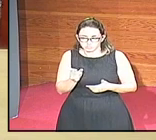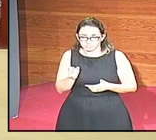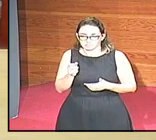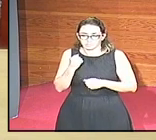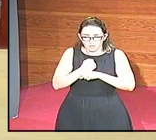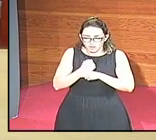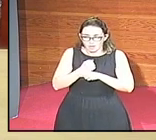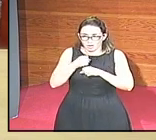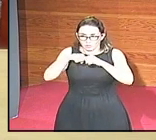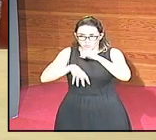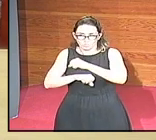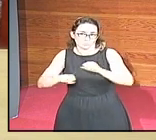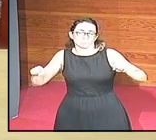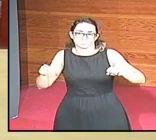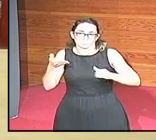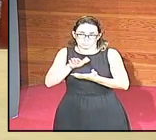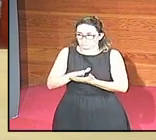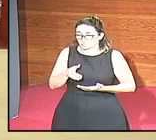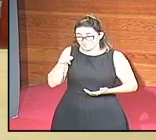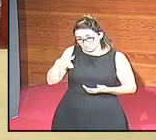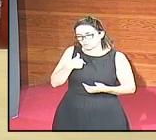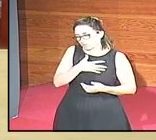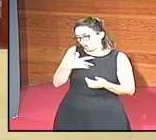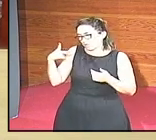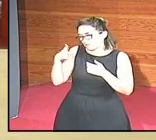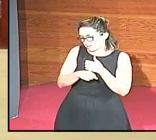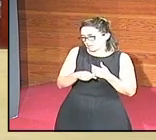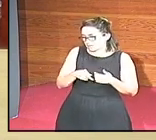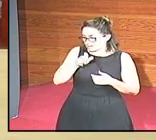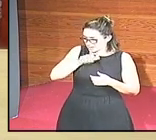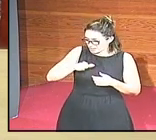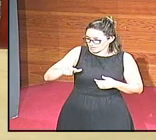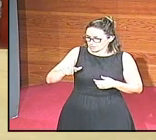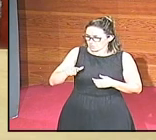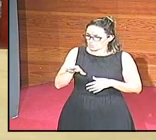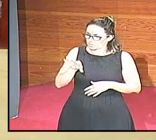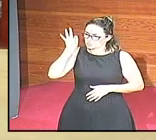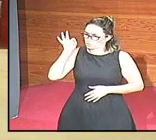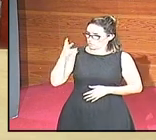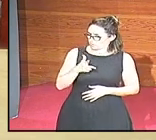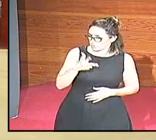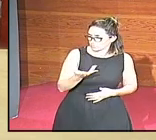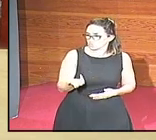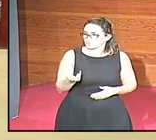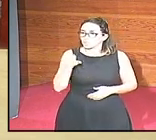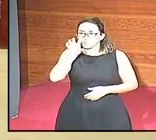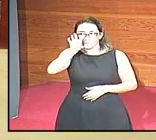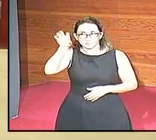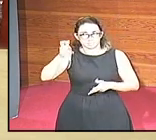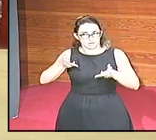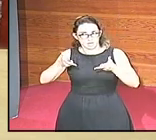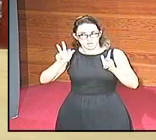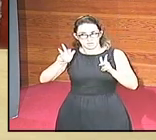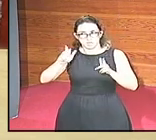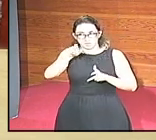trato de evitar es eso. O sea, lo que yo quiero es que eso se evite, que la gente tenga el derecho a decidir, que los países libres y soberanos tengan